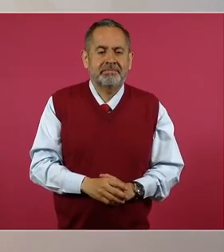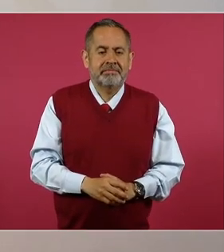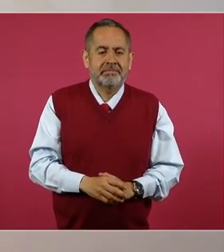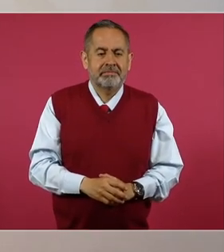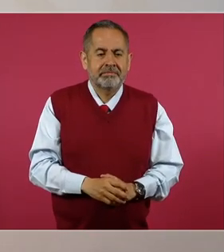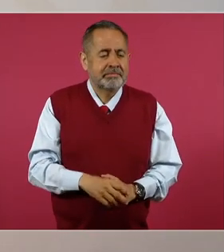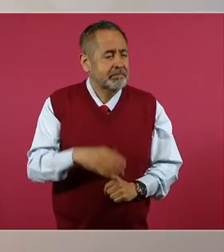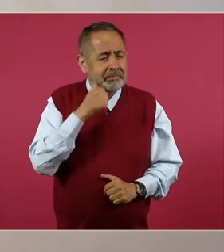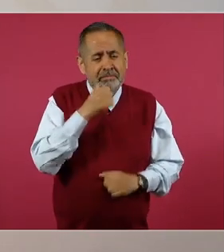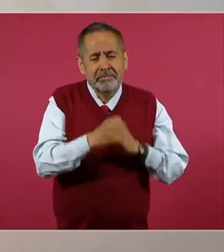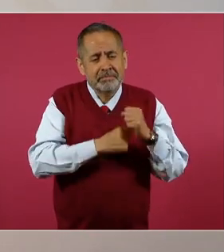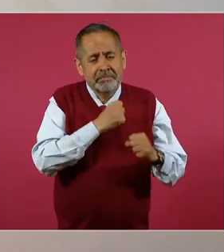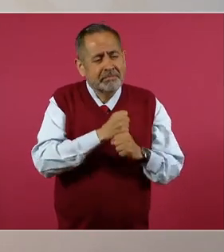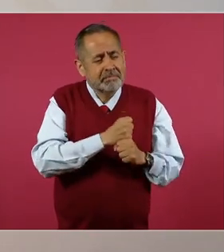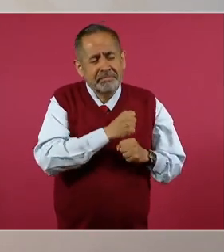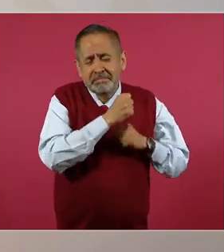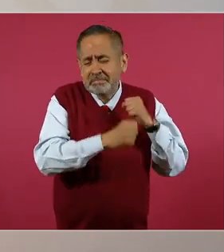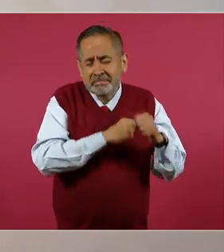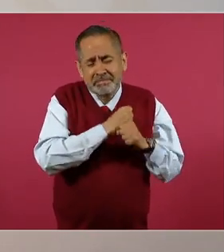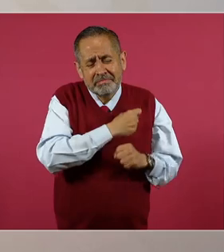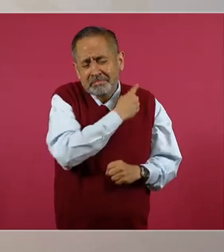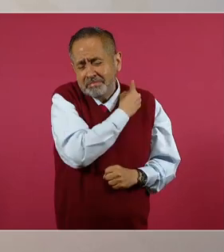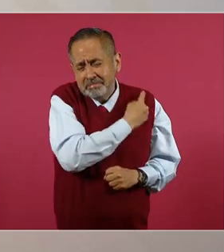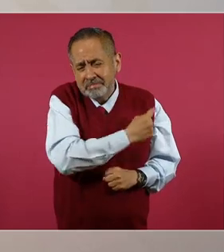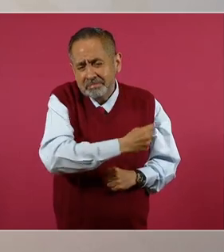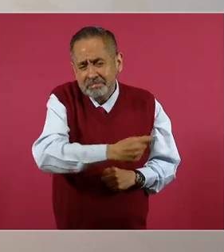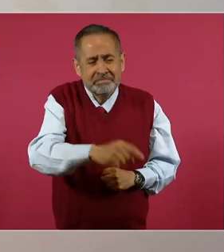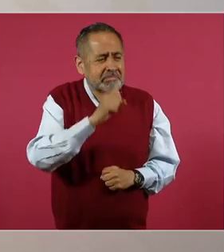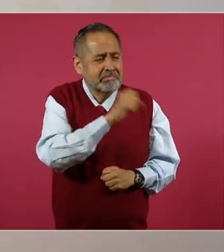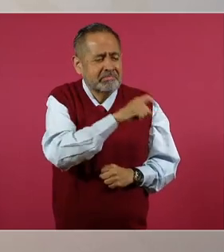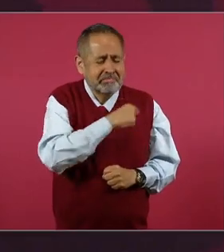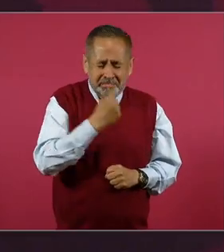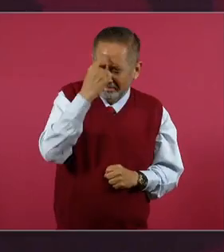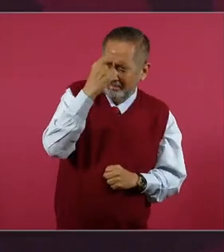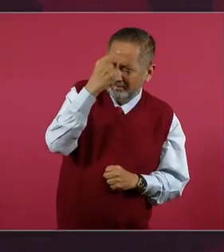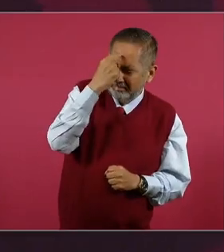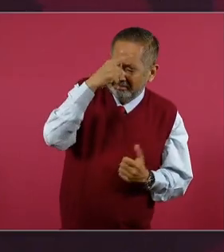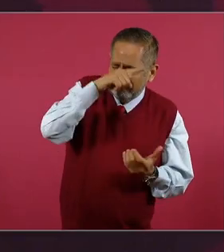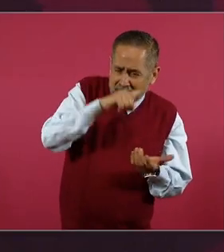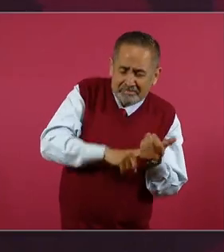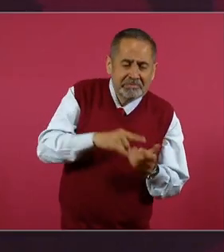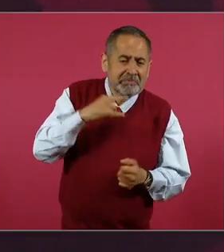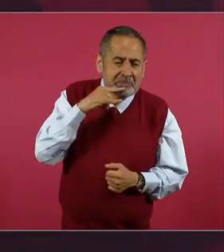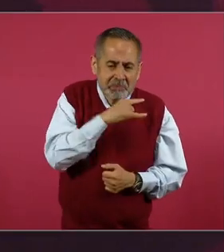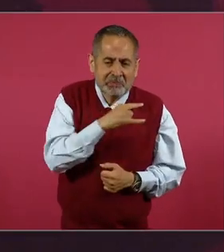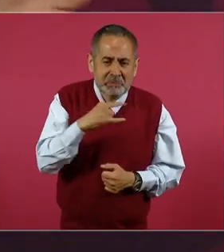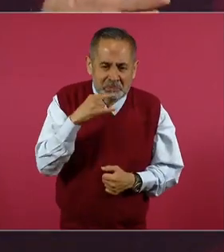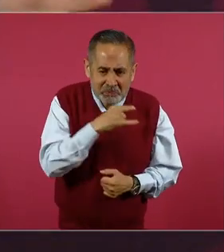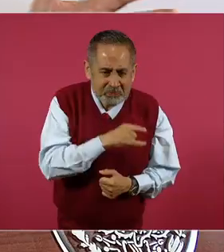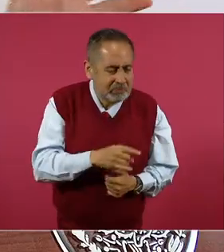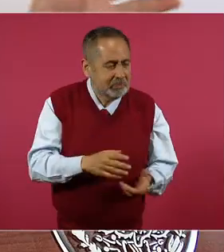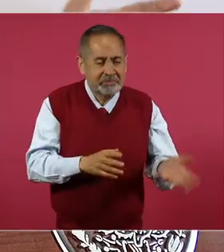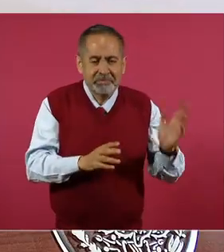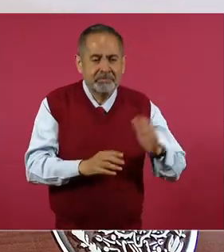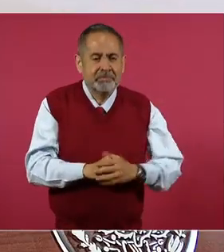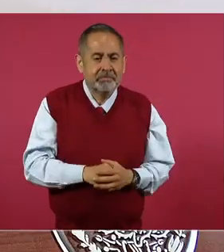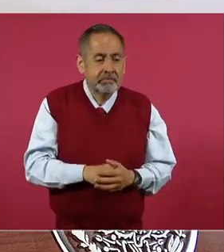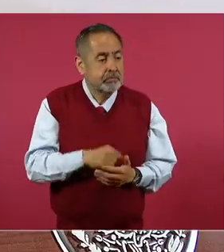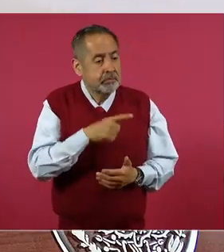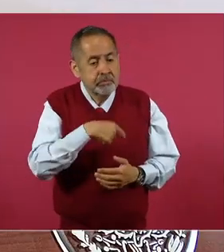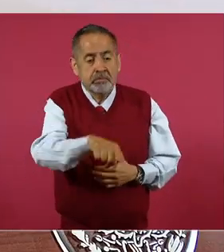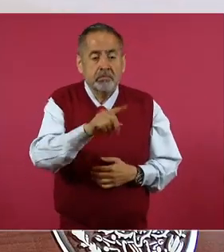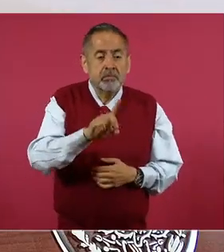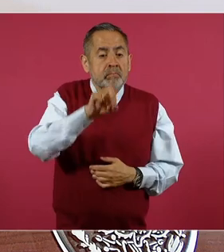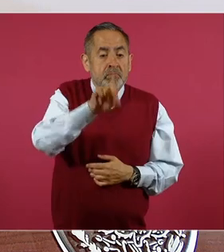Siempre ha existido ese pensamiento conservador, hipócrita, de los que van a la iglesia